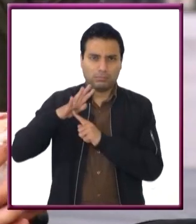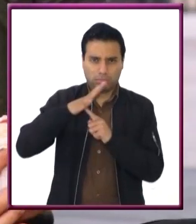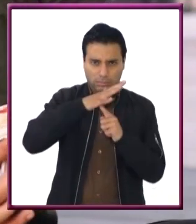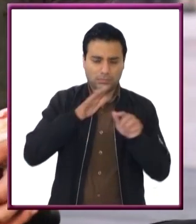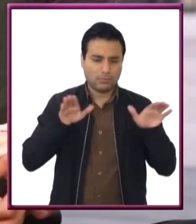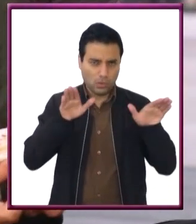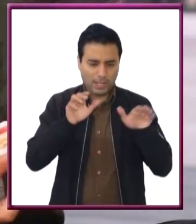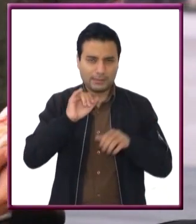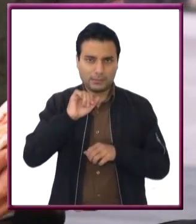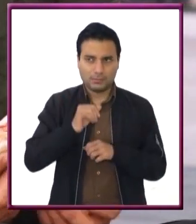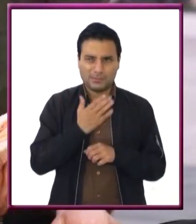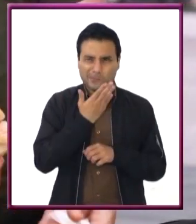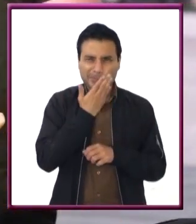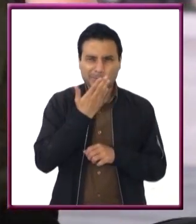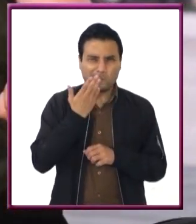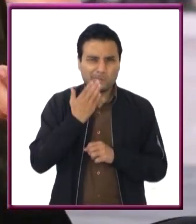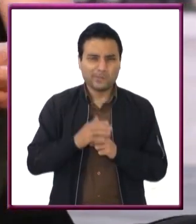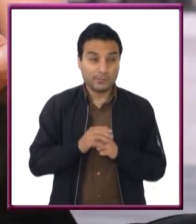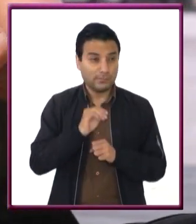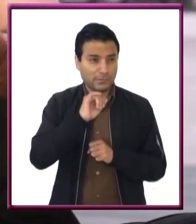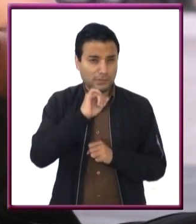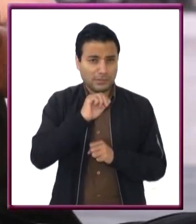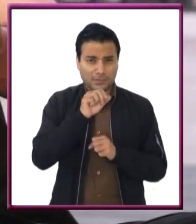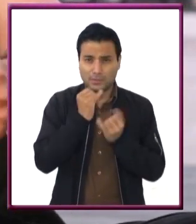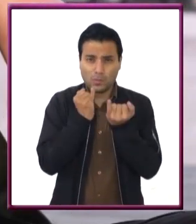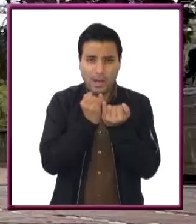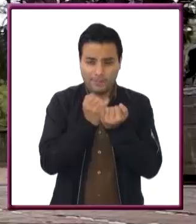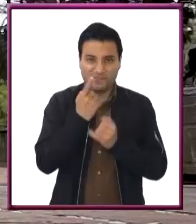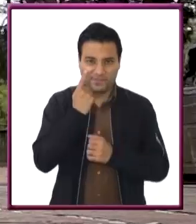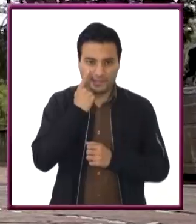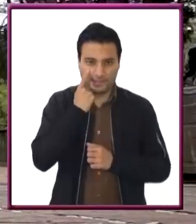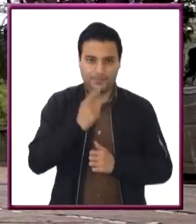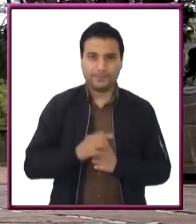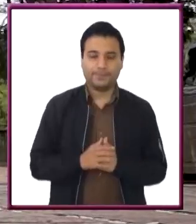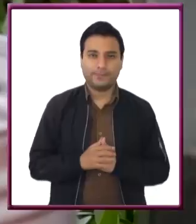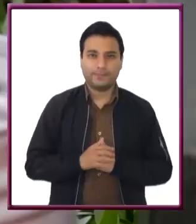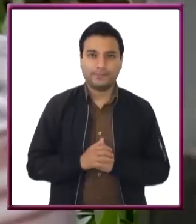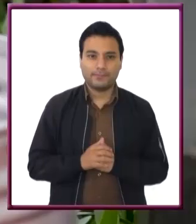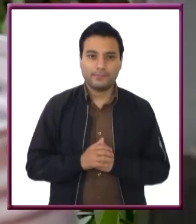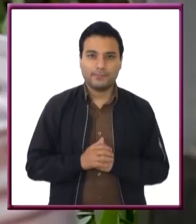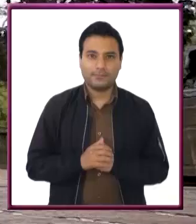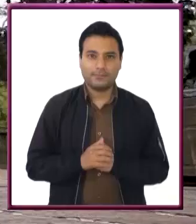vaya que vuela, pero la servilleta... También, mira.